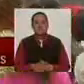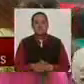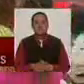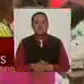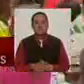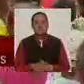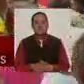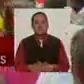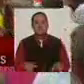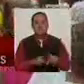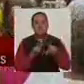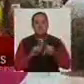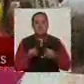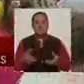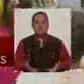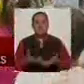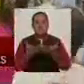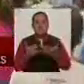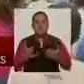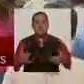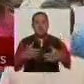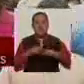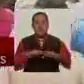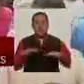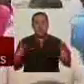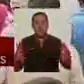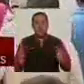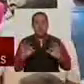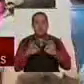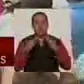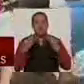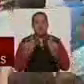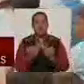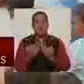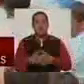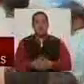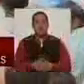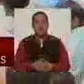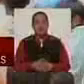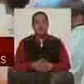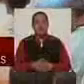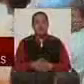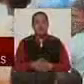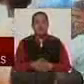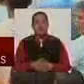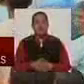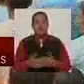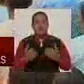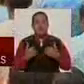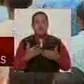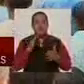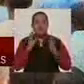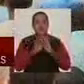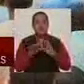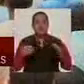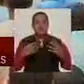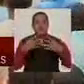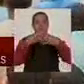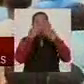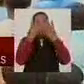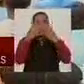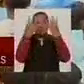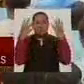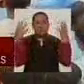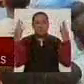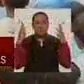También será la entrega de kits familiares. Están conformados por mosqueteros impregnados